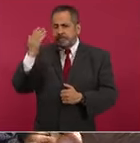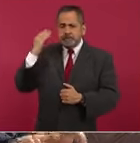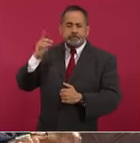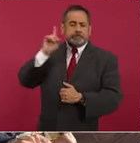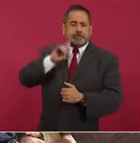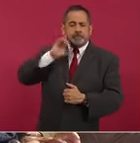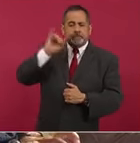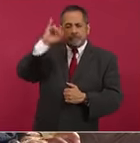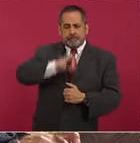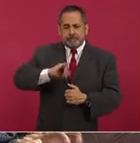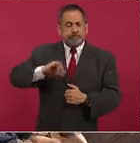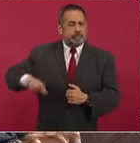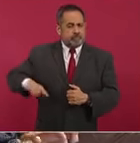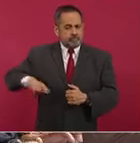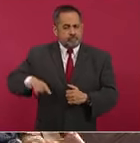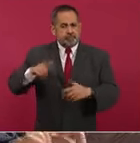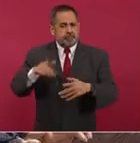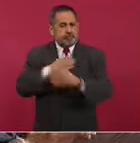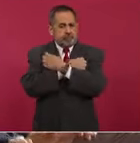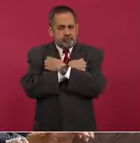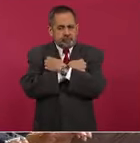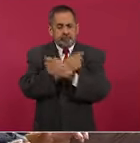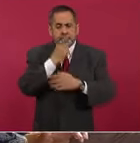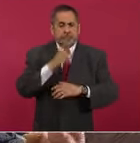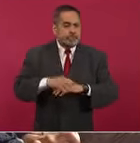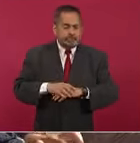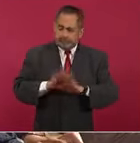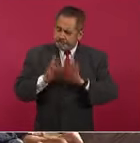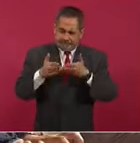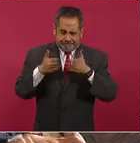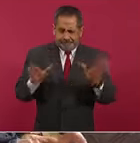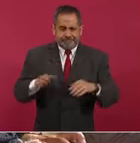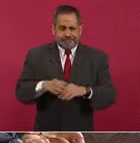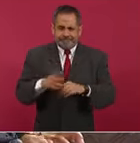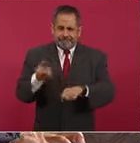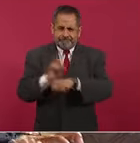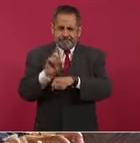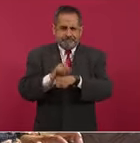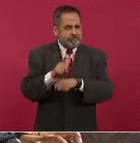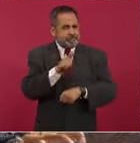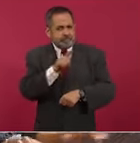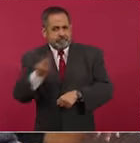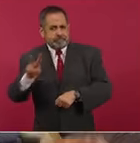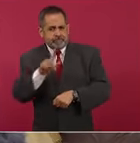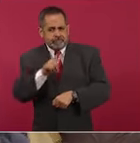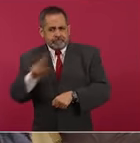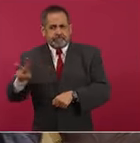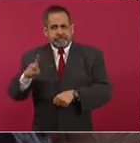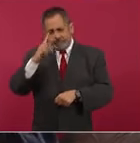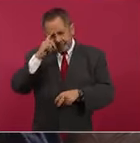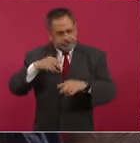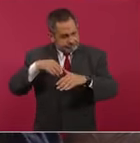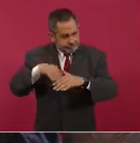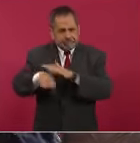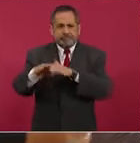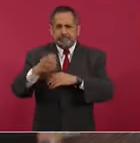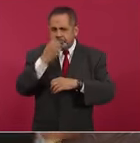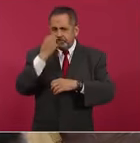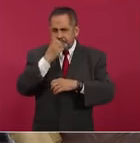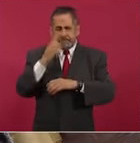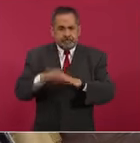en el tema de la educación de que ella era de la idea de que ya se regresara a clases todos los días. Es preguntarle, señora